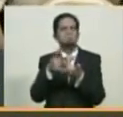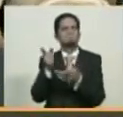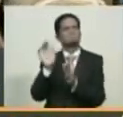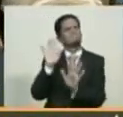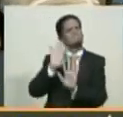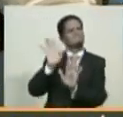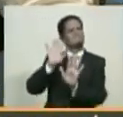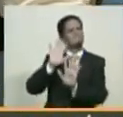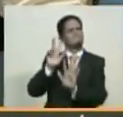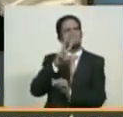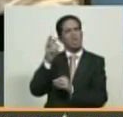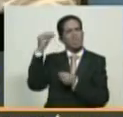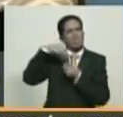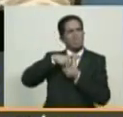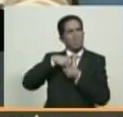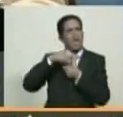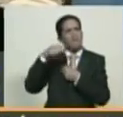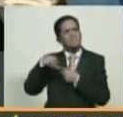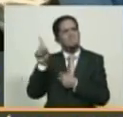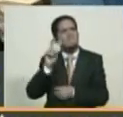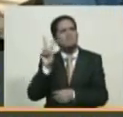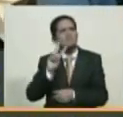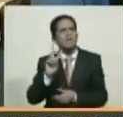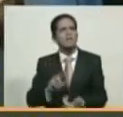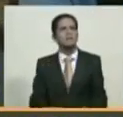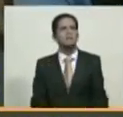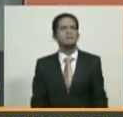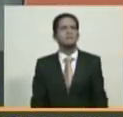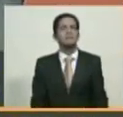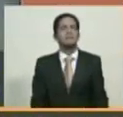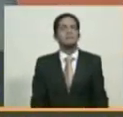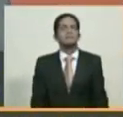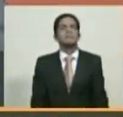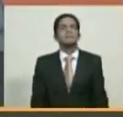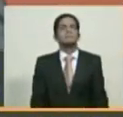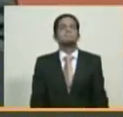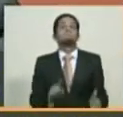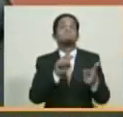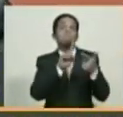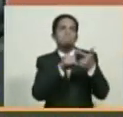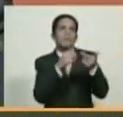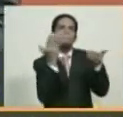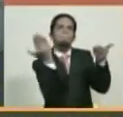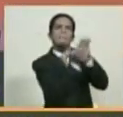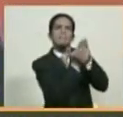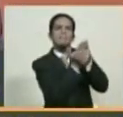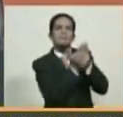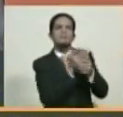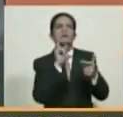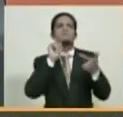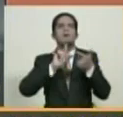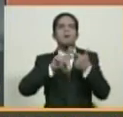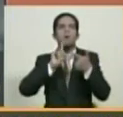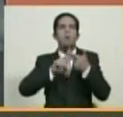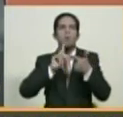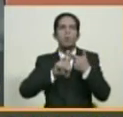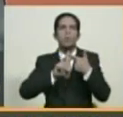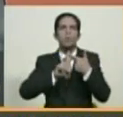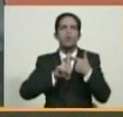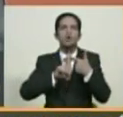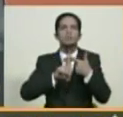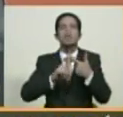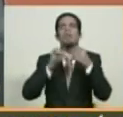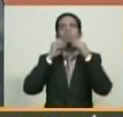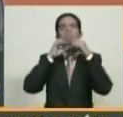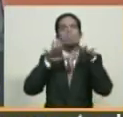la queremos ni la necesitamos. En primer lugar, el expediente. En segundo lugar, generar